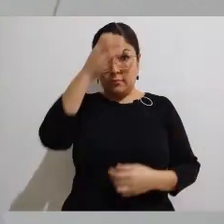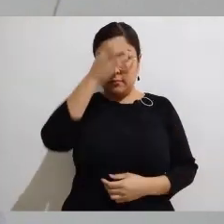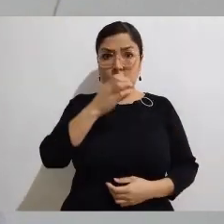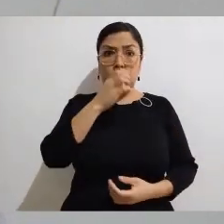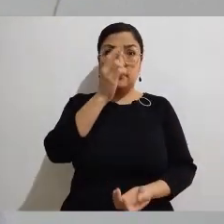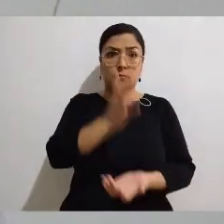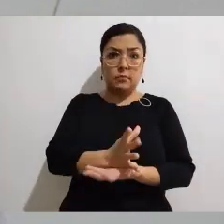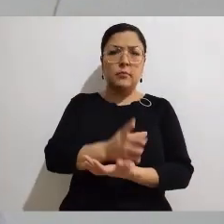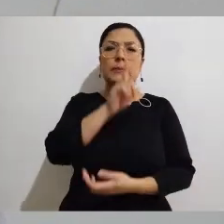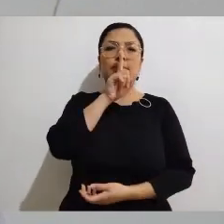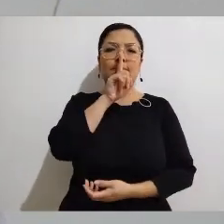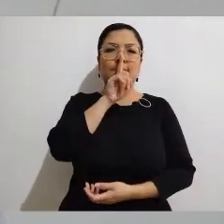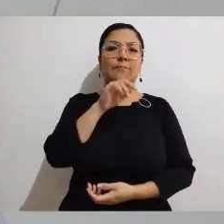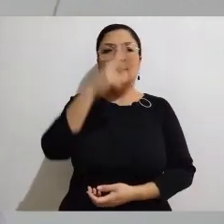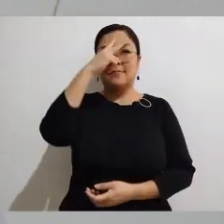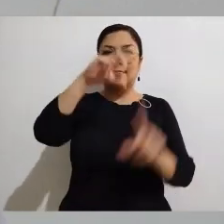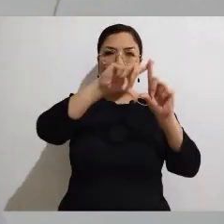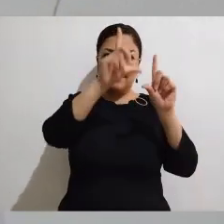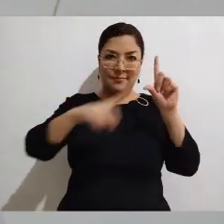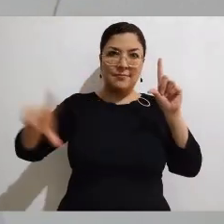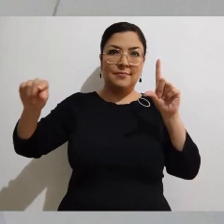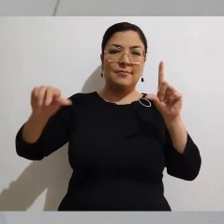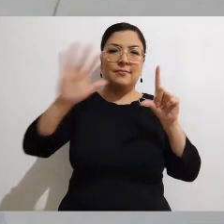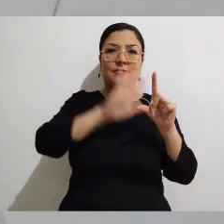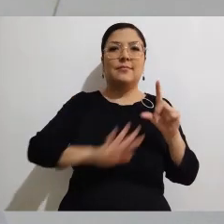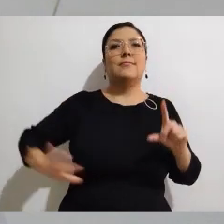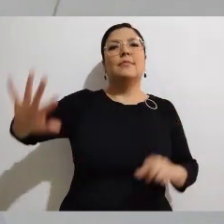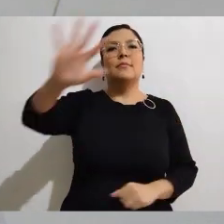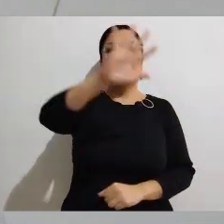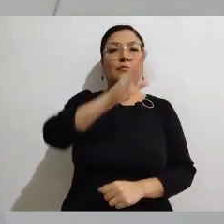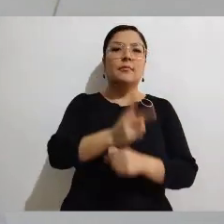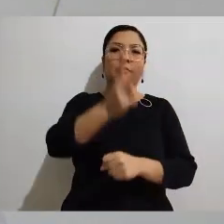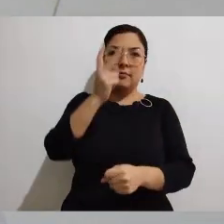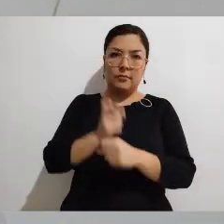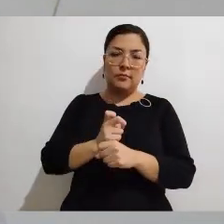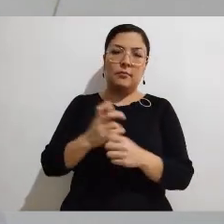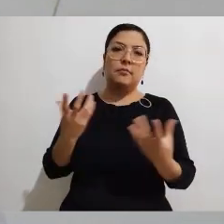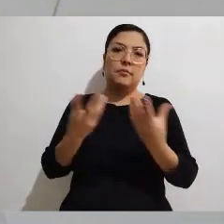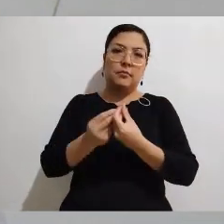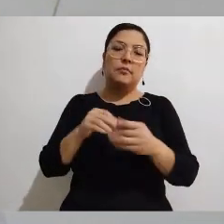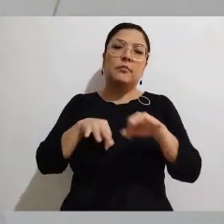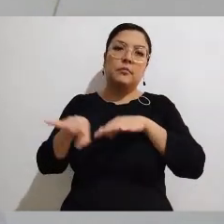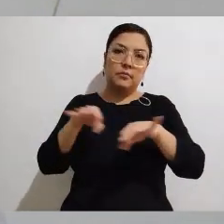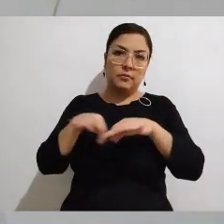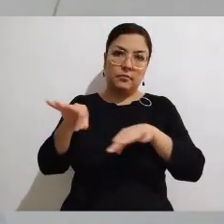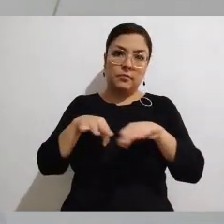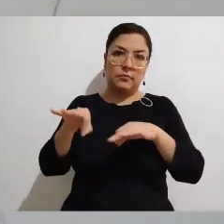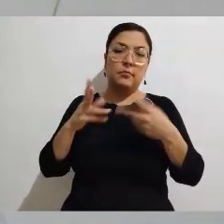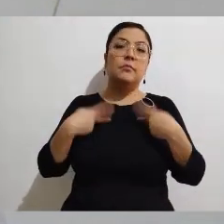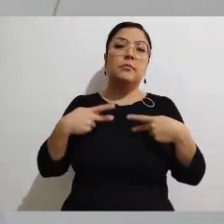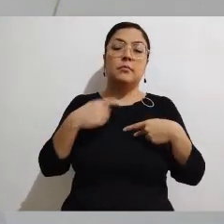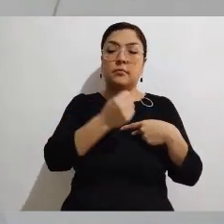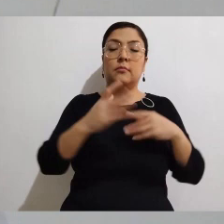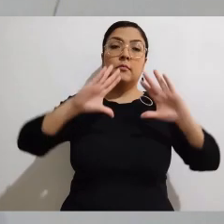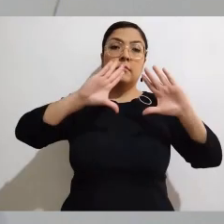país, porque esa es la parte interesante. El sistema es un sistema nacional y por ende le permite a las personas buscar el desarrollo